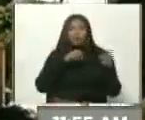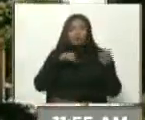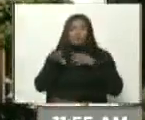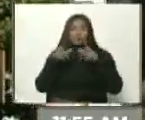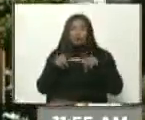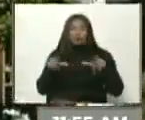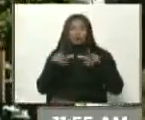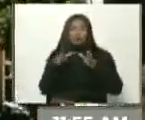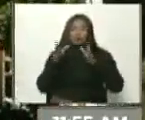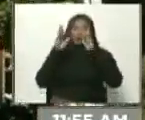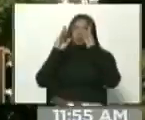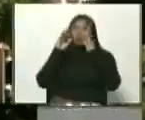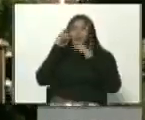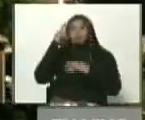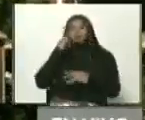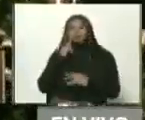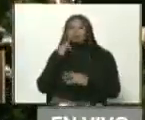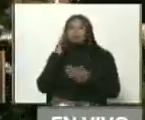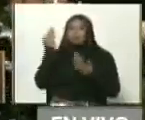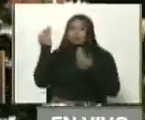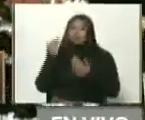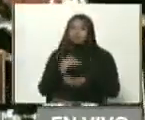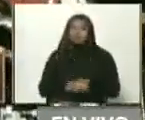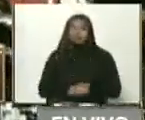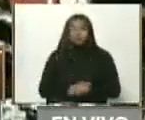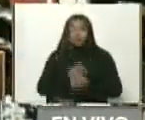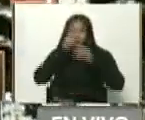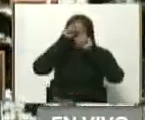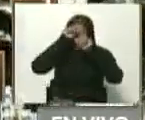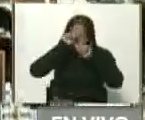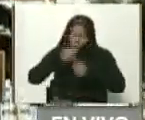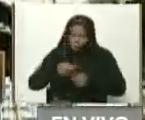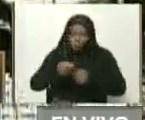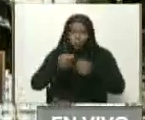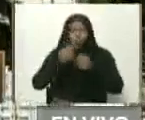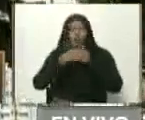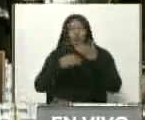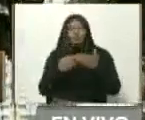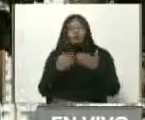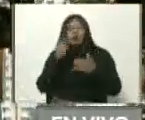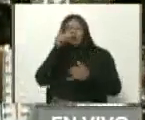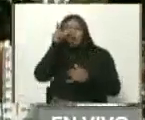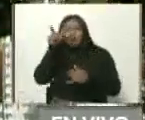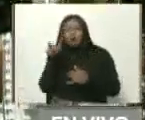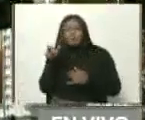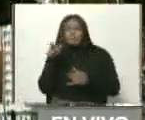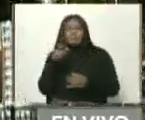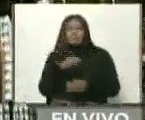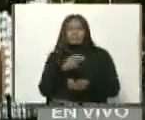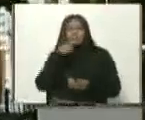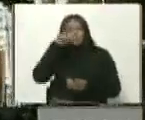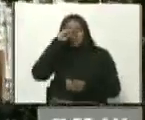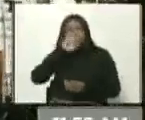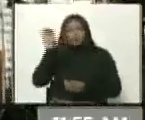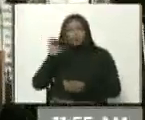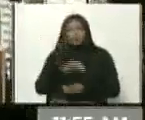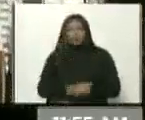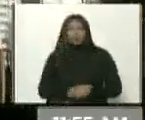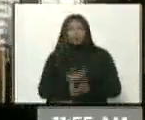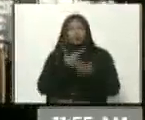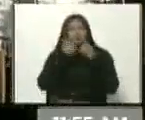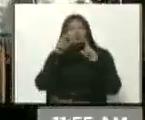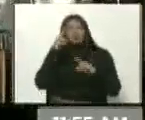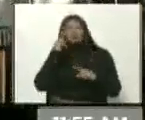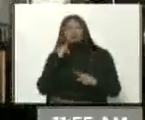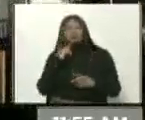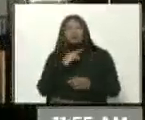estatua ecuestre del libertador Simón Bolívar para rendir homenajes, para rendir honores al padre de la patria, el libertador